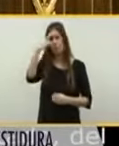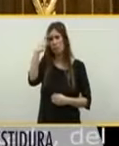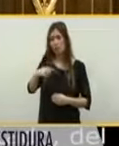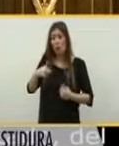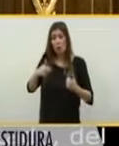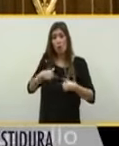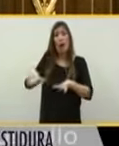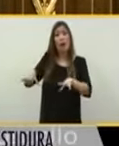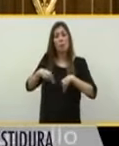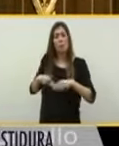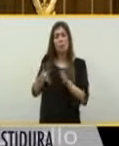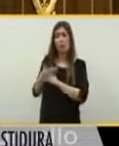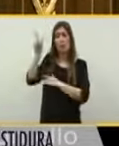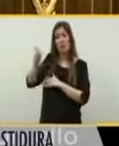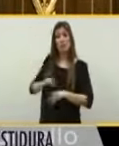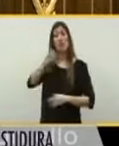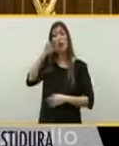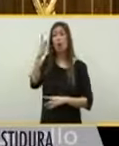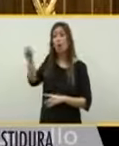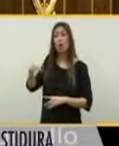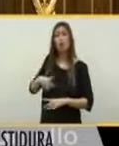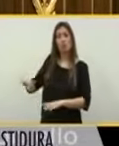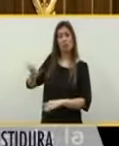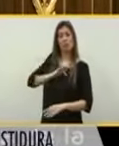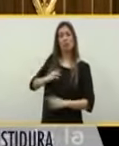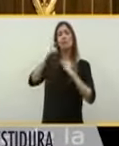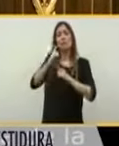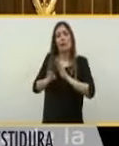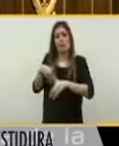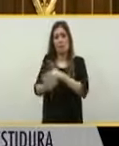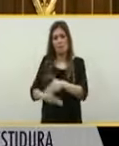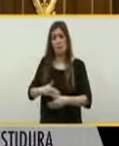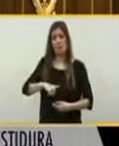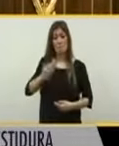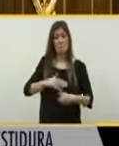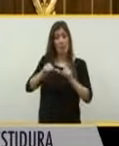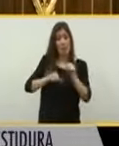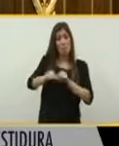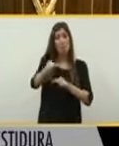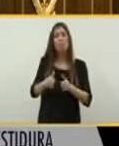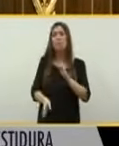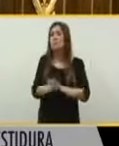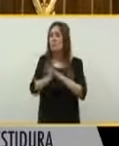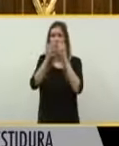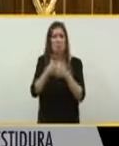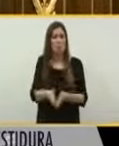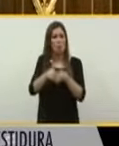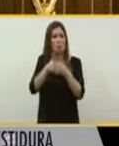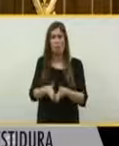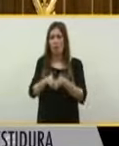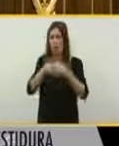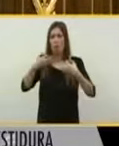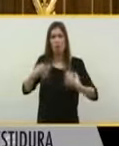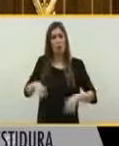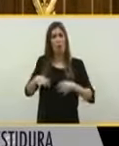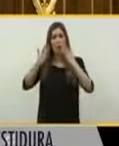la negativa del señor Rajoy. A partir de mañana, todo volverá a funcionar con la normalidad democrática.